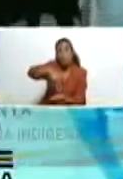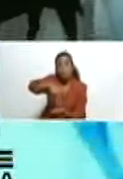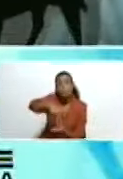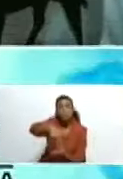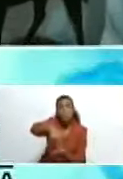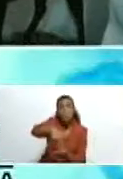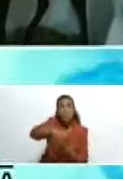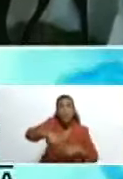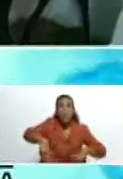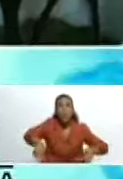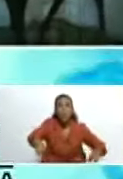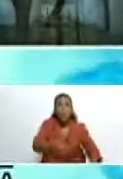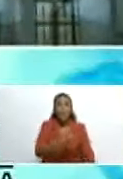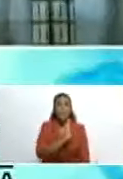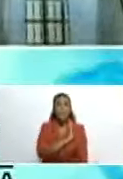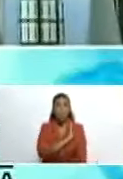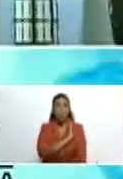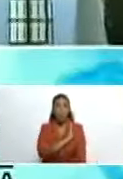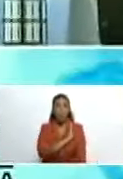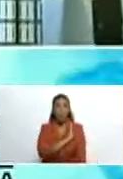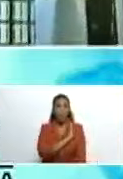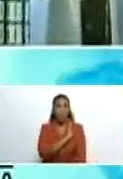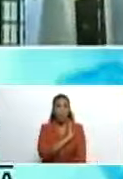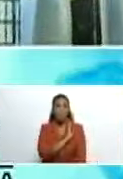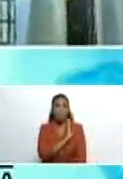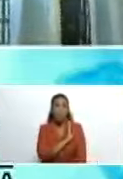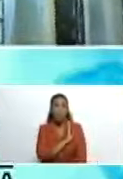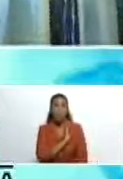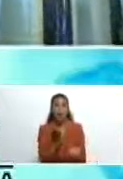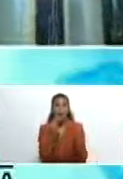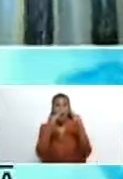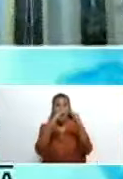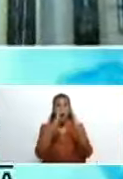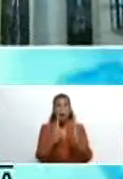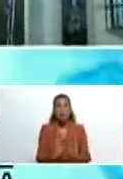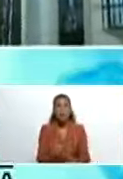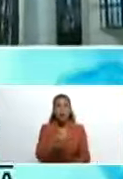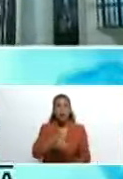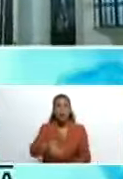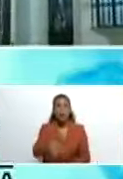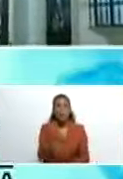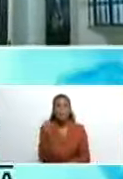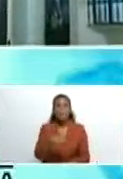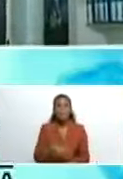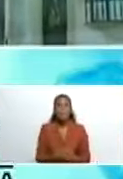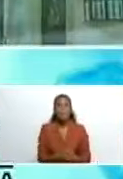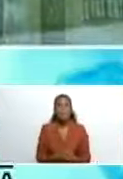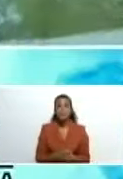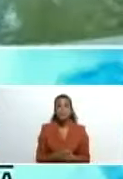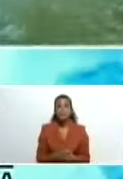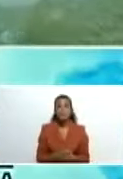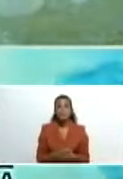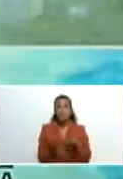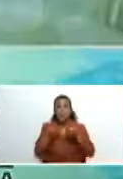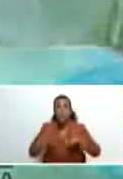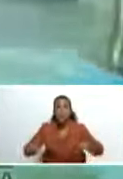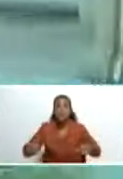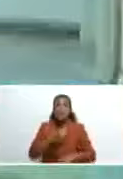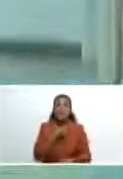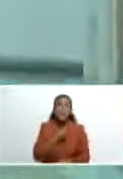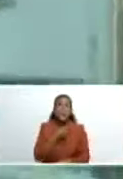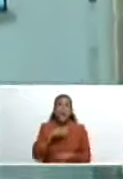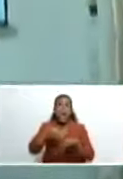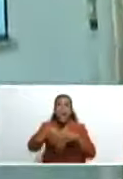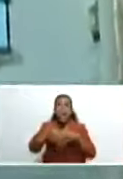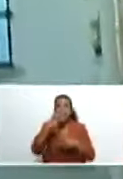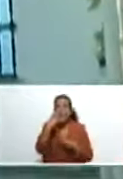a las partes internas de la Casa Natal del Libertador. Aquí tenemos además uno de los espacios favoritos de los niños y